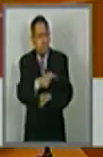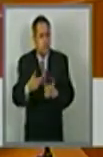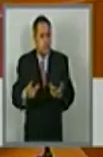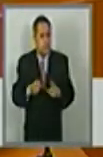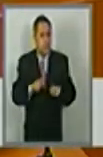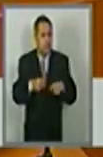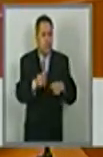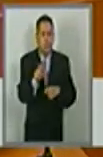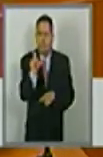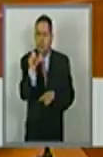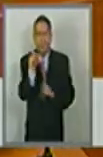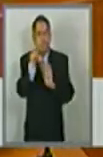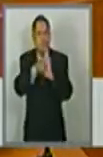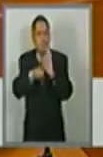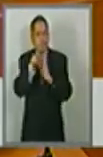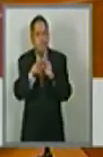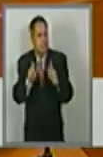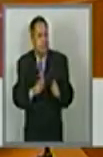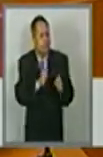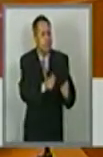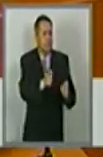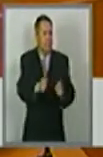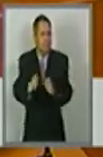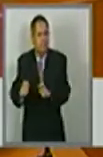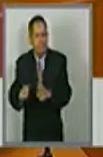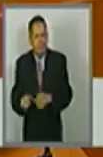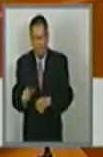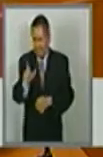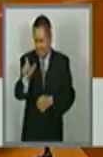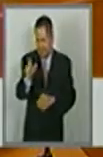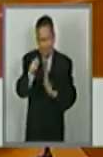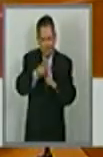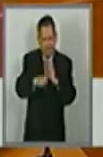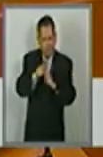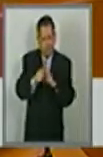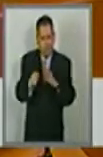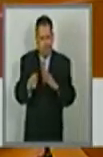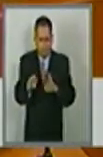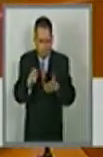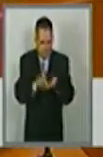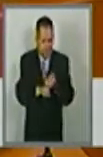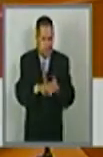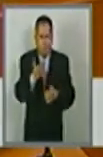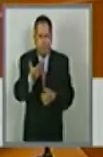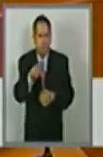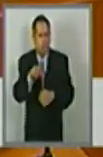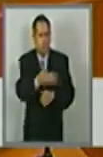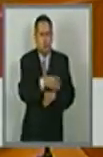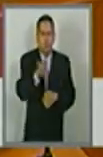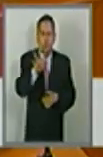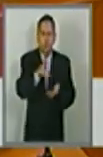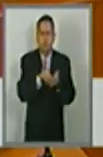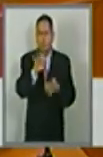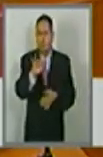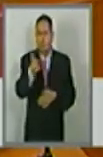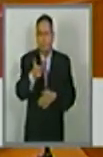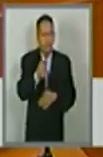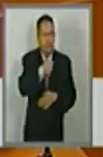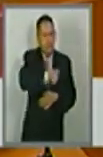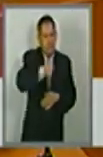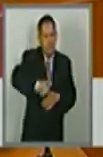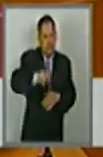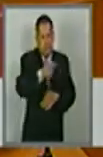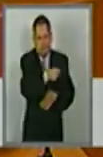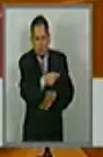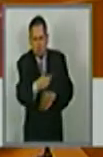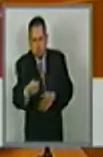entrega tarjetas del programa A Tu Lado, tarjetas que tienen un fondo económico de 4,040 pesos cada una de